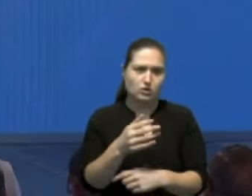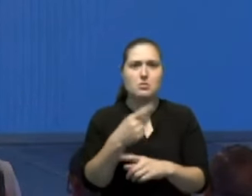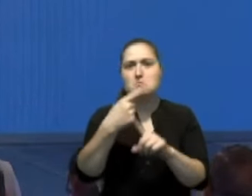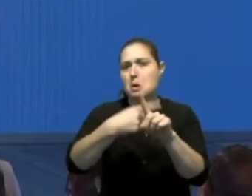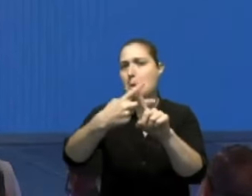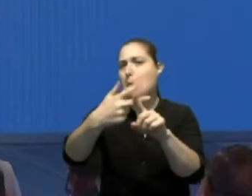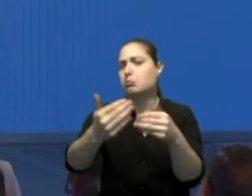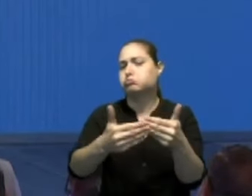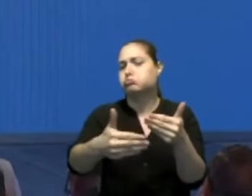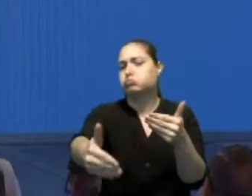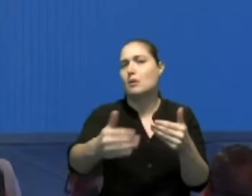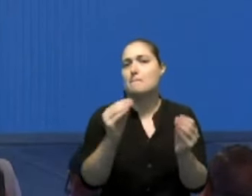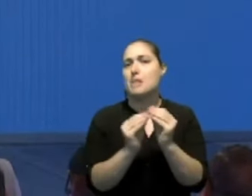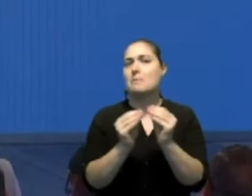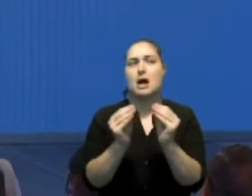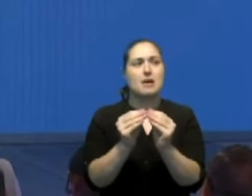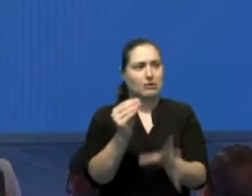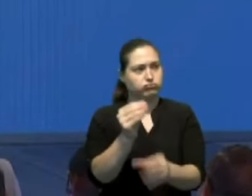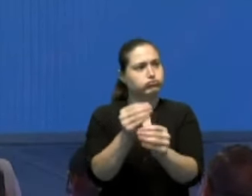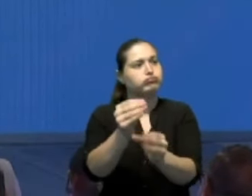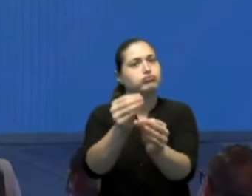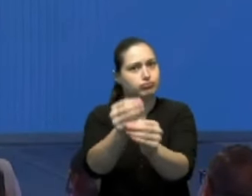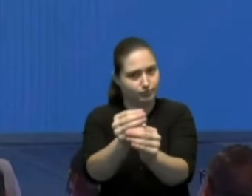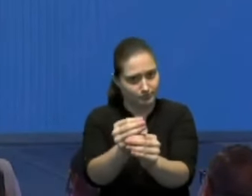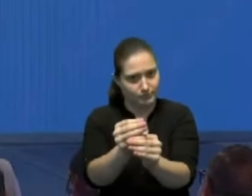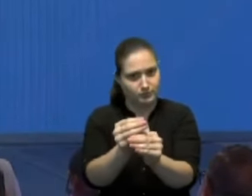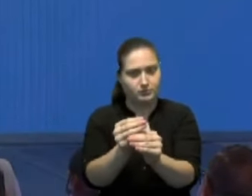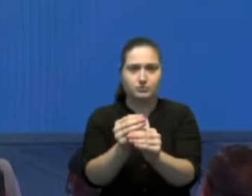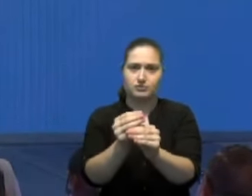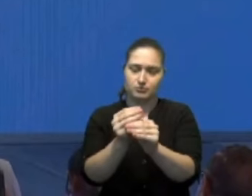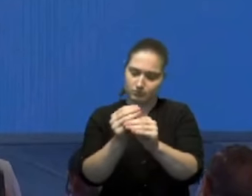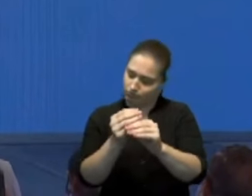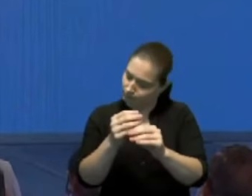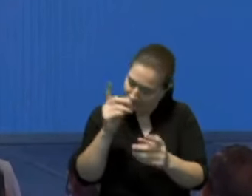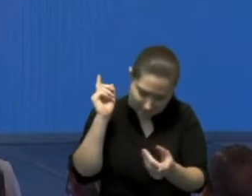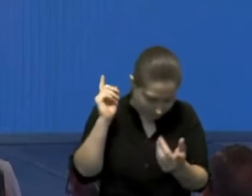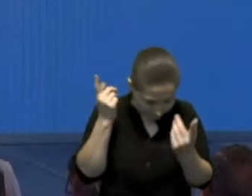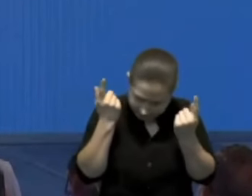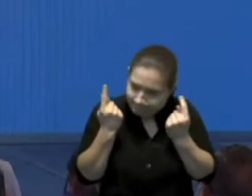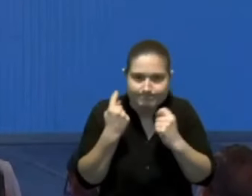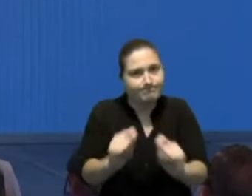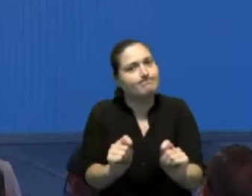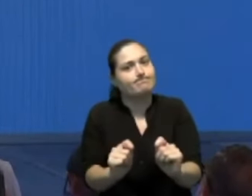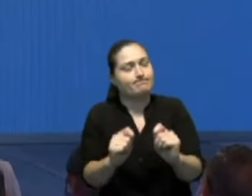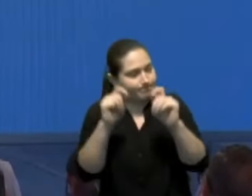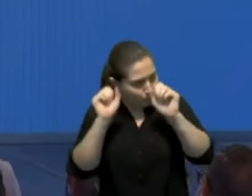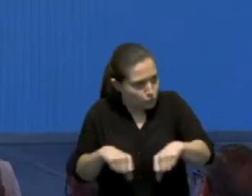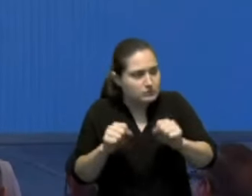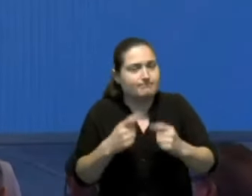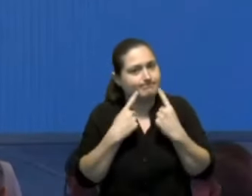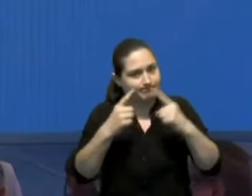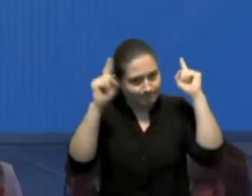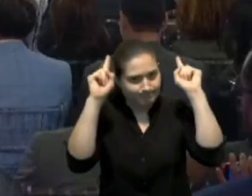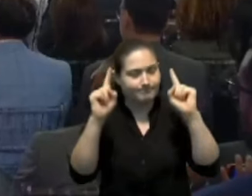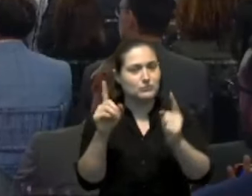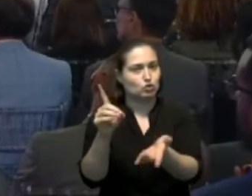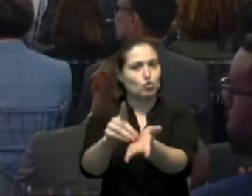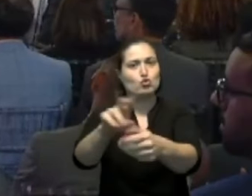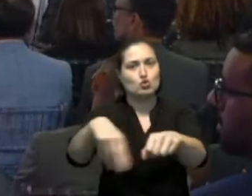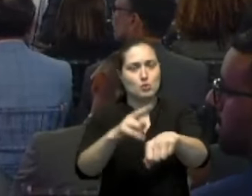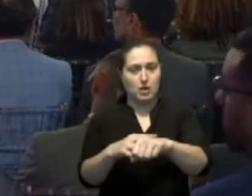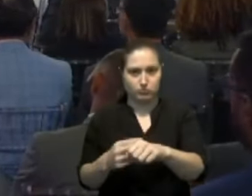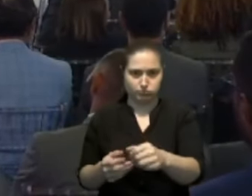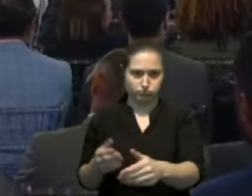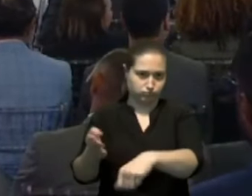meses que va a llevar más eficiencia Y va a extender hasta donde podemos la atención primaria presidente